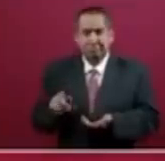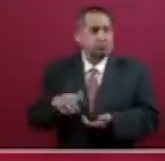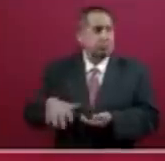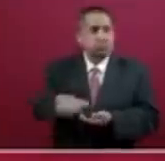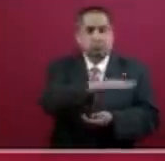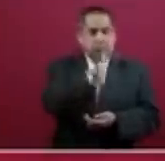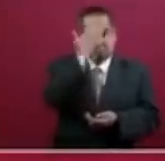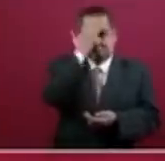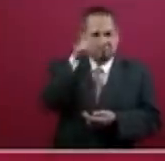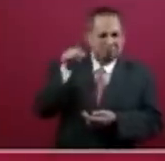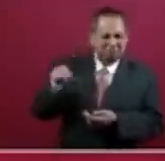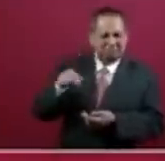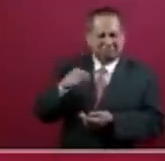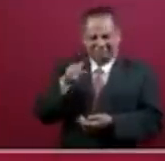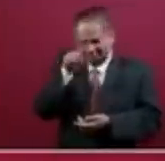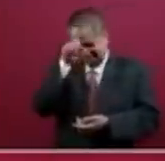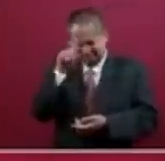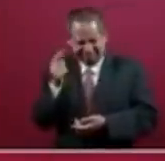conoce.